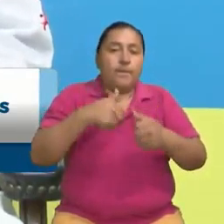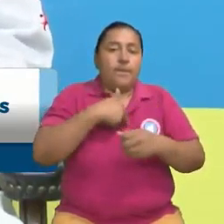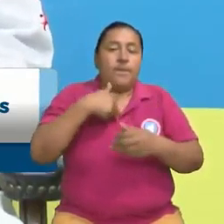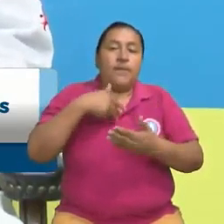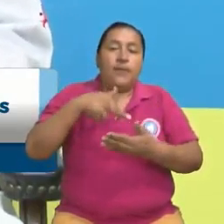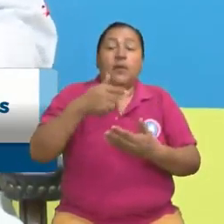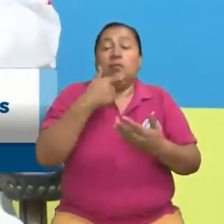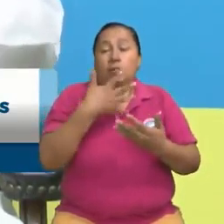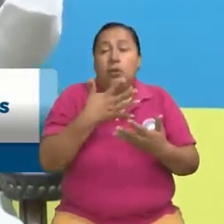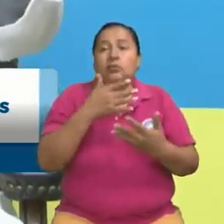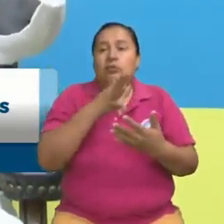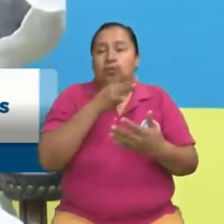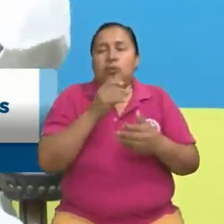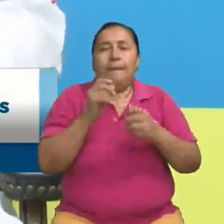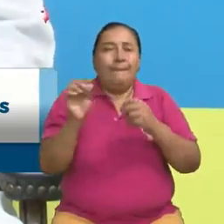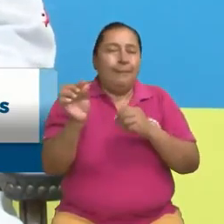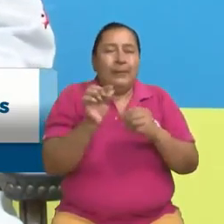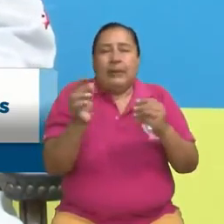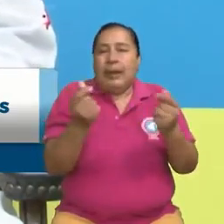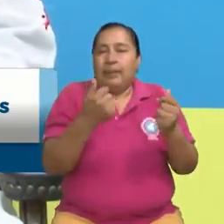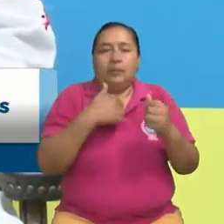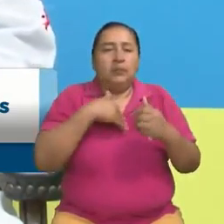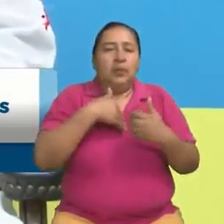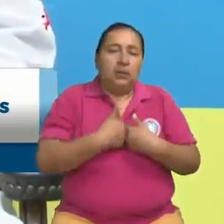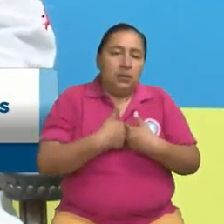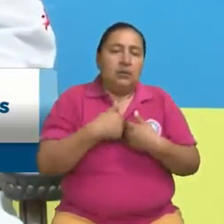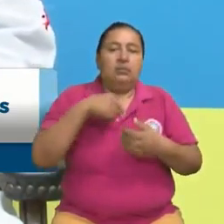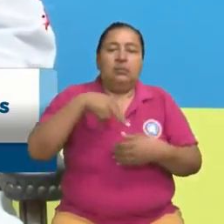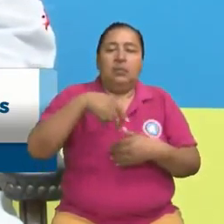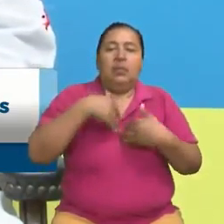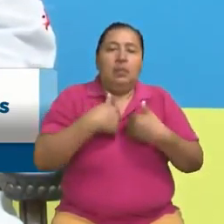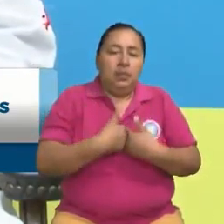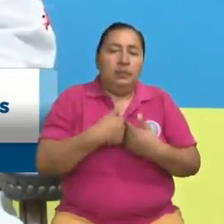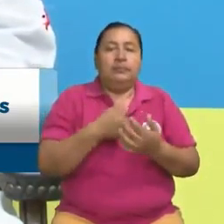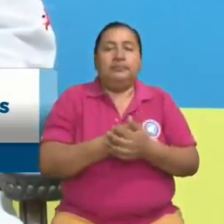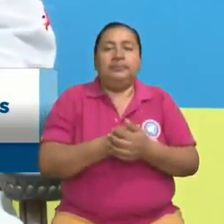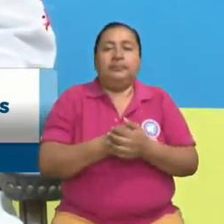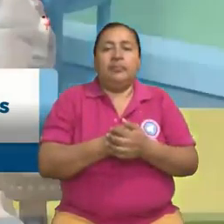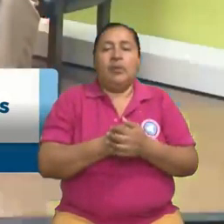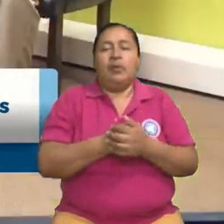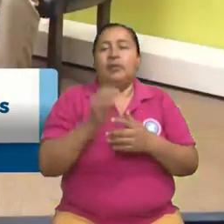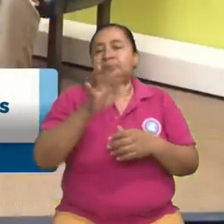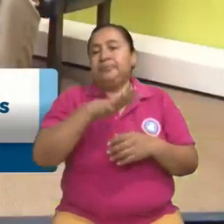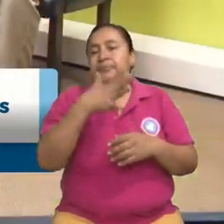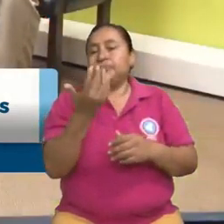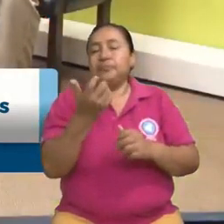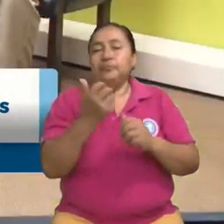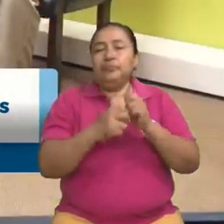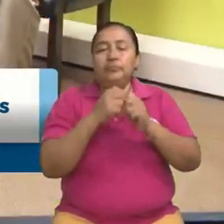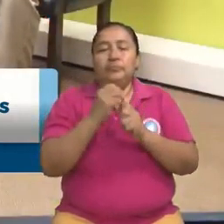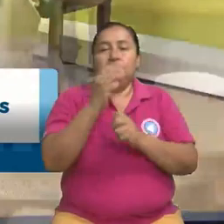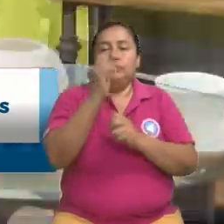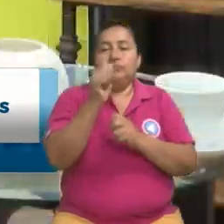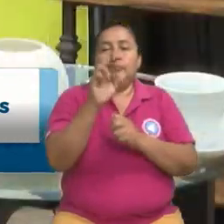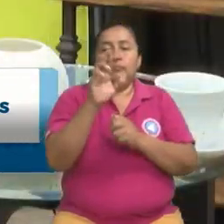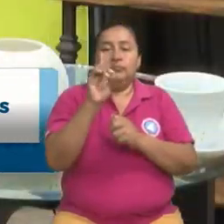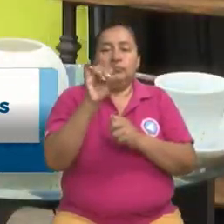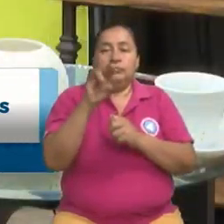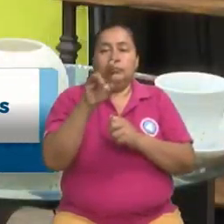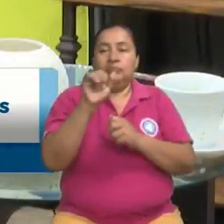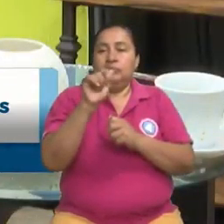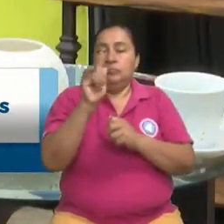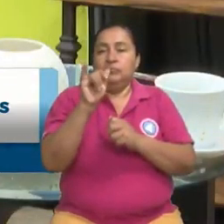porque va a ser más pronto que se canse. Ahora, ¿qué otro tipo de cardiopatías cianóticas se presentan aquí en